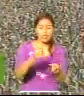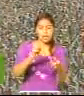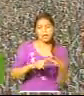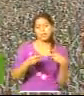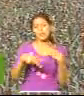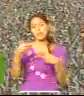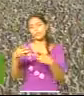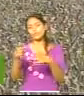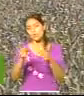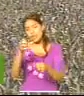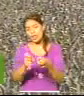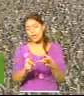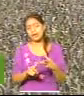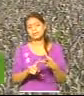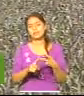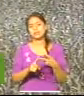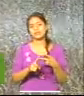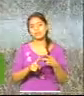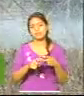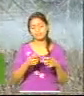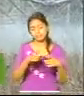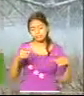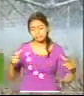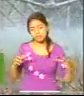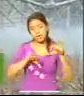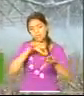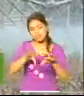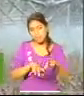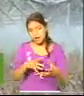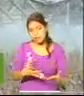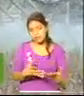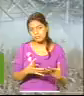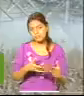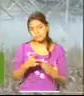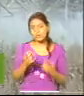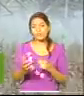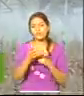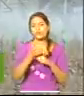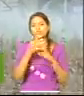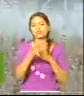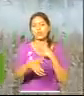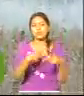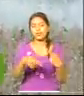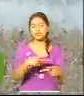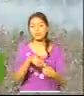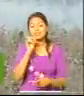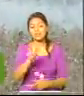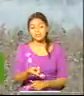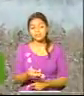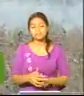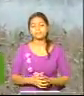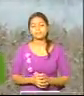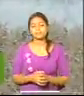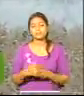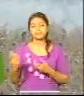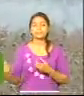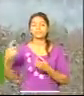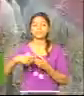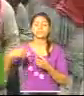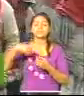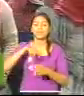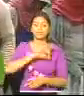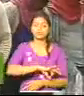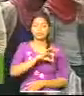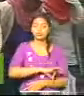la producción lechera, la producción genética, no es solamente lo que se ha alcanzado en materia de producción, es también la inclusión